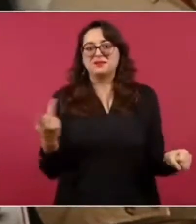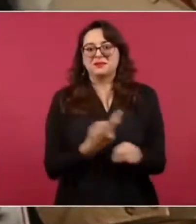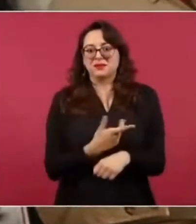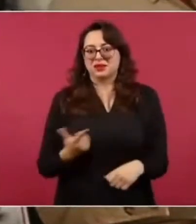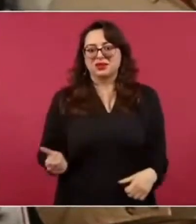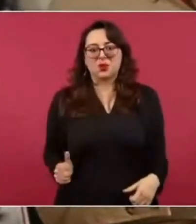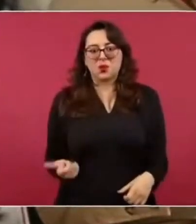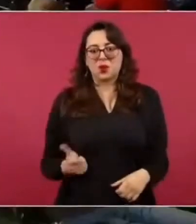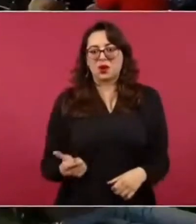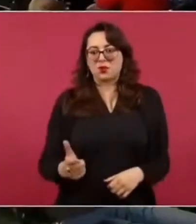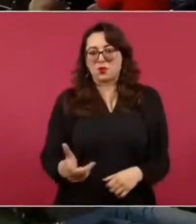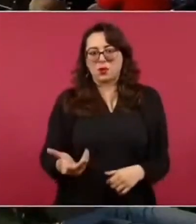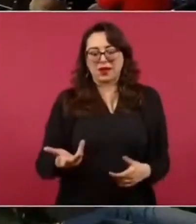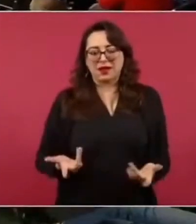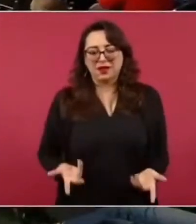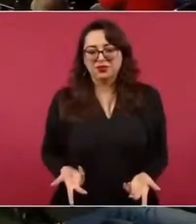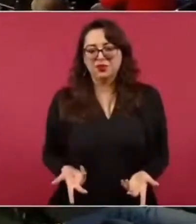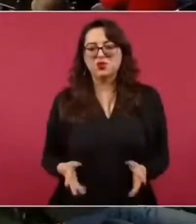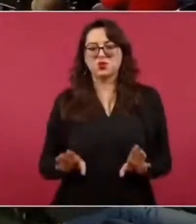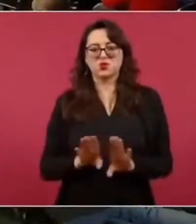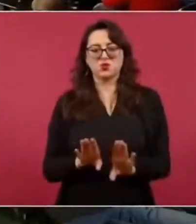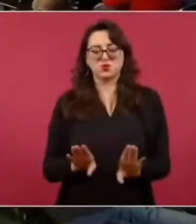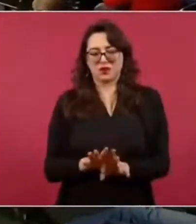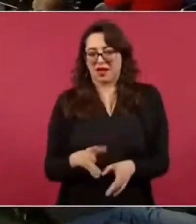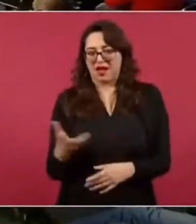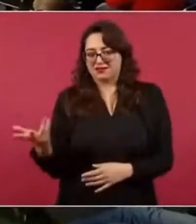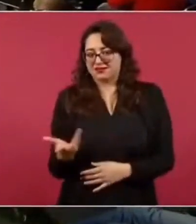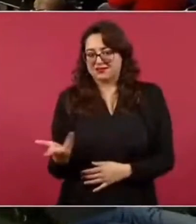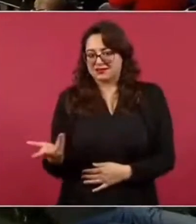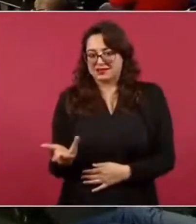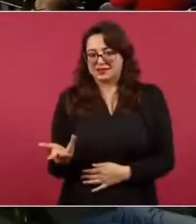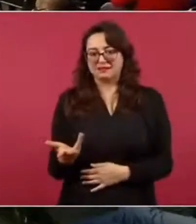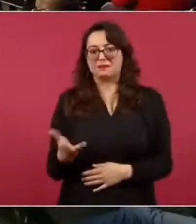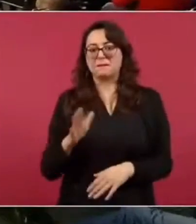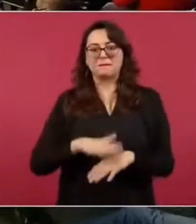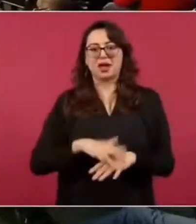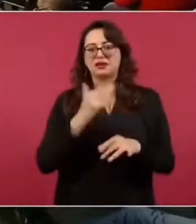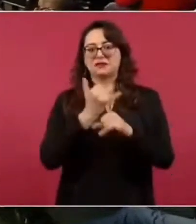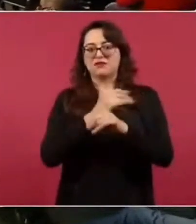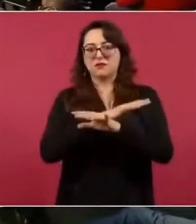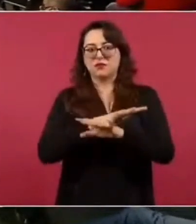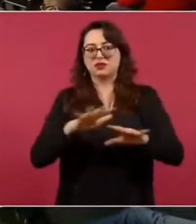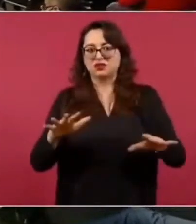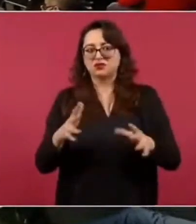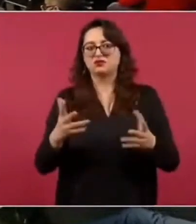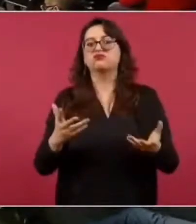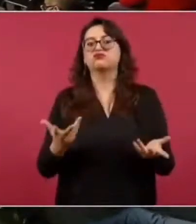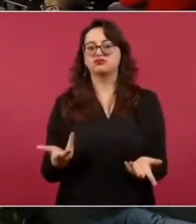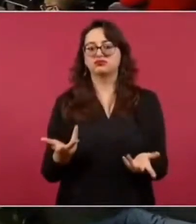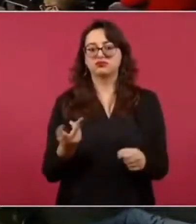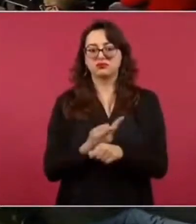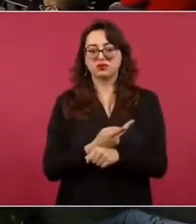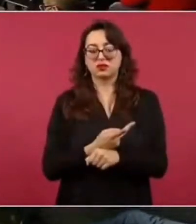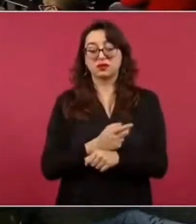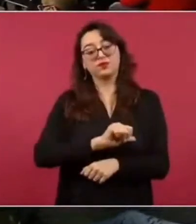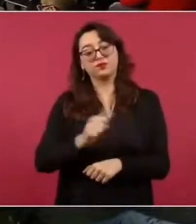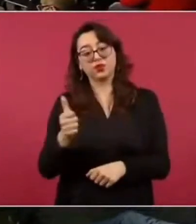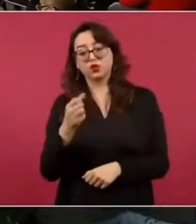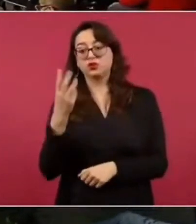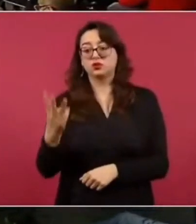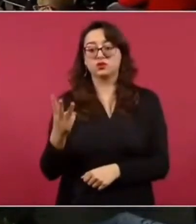se va a hacer allí en el caso concreto de Guanajuato, y qué más información se tiene acerca de la desaparición de 3